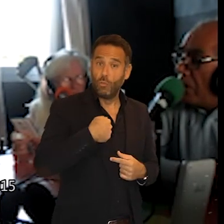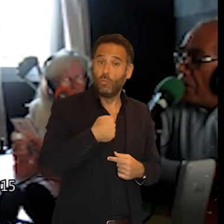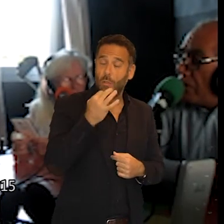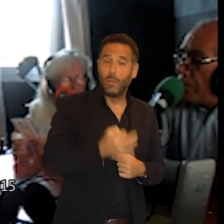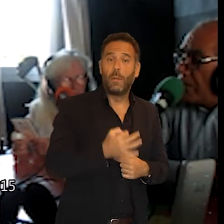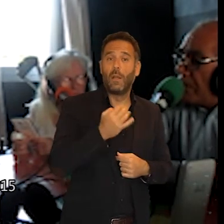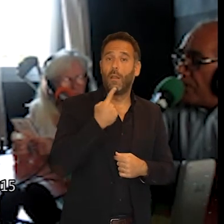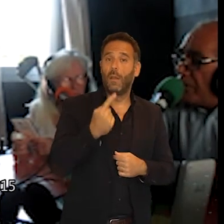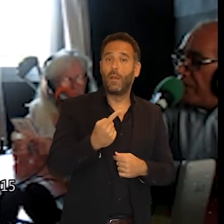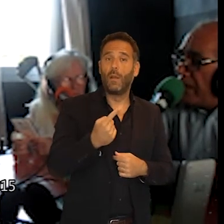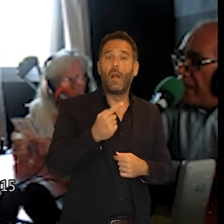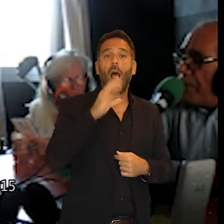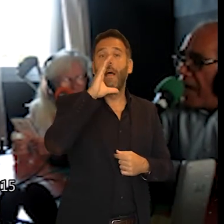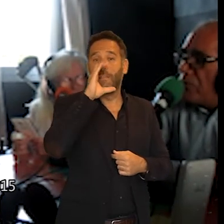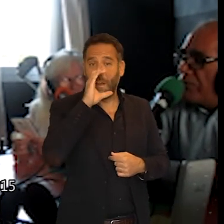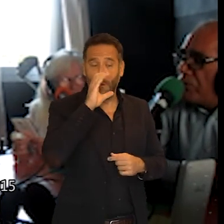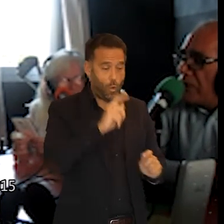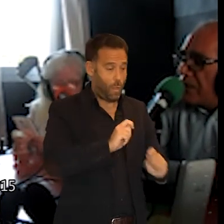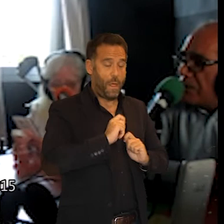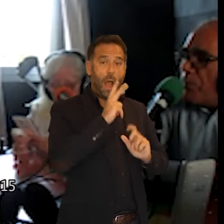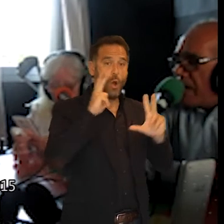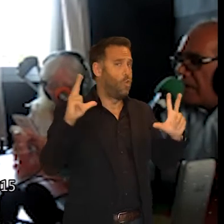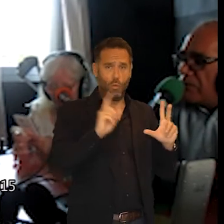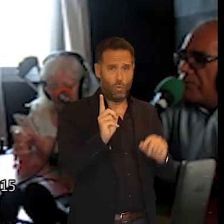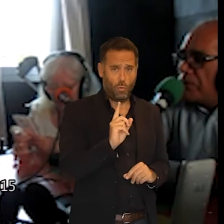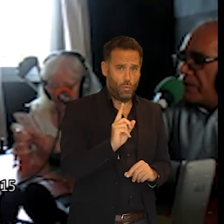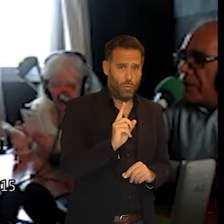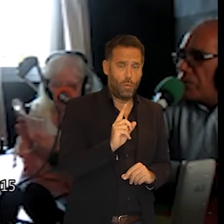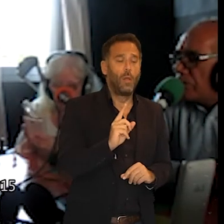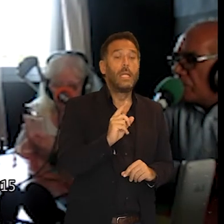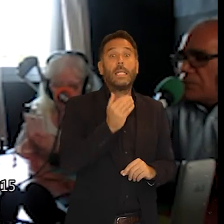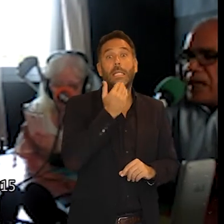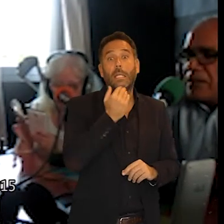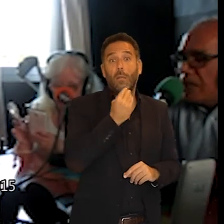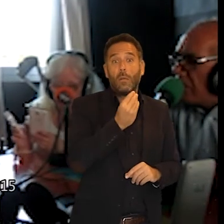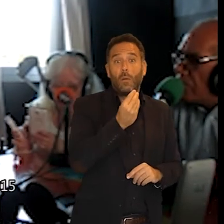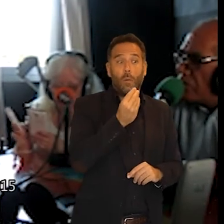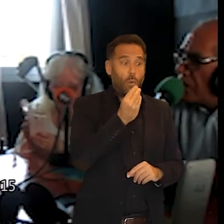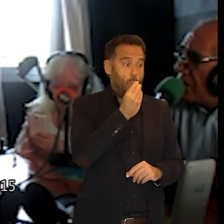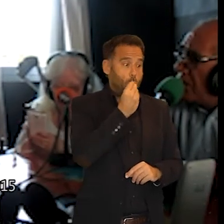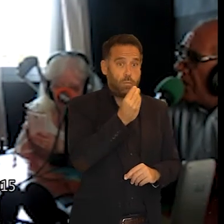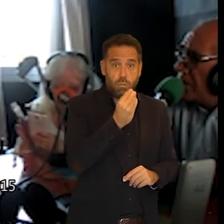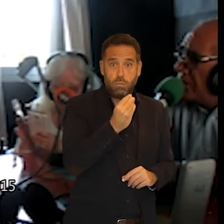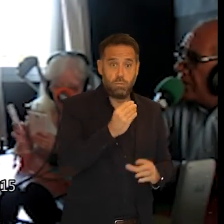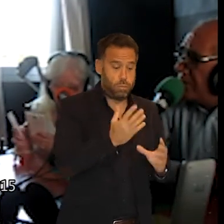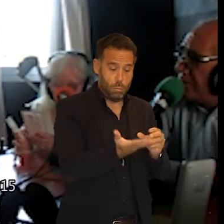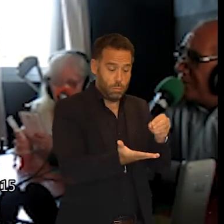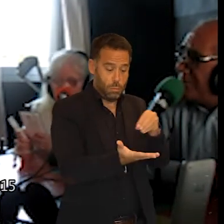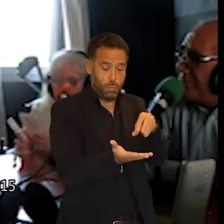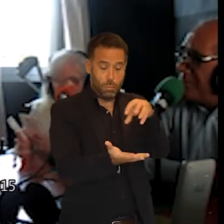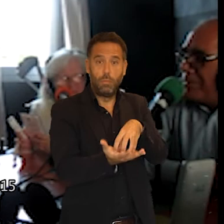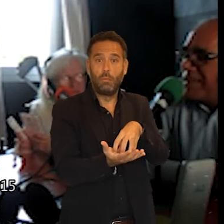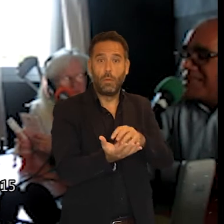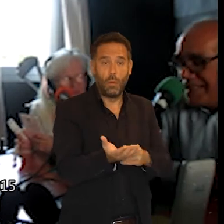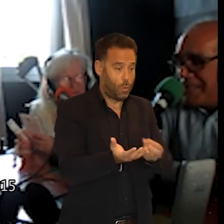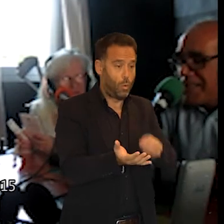decíamos, el cerdo engorda. No, el cerdo no engorda. Si tú te tomas una palma, lo que te cabe en una palma no te